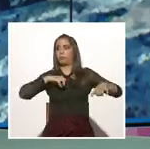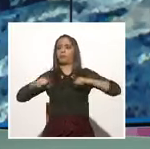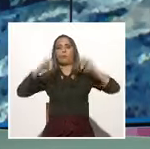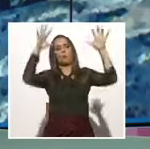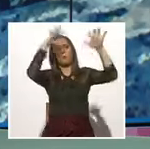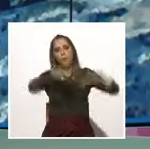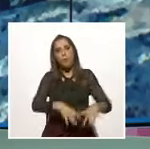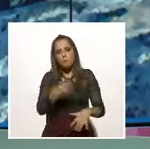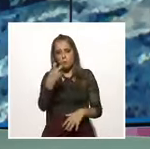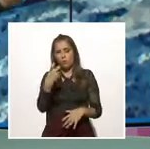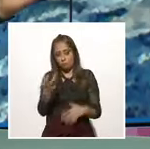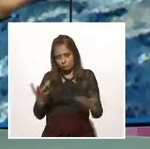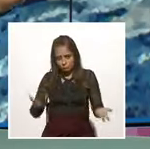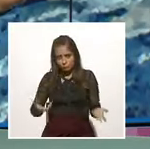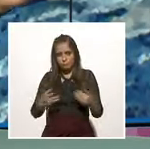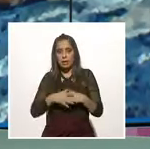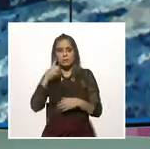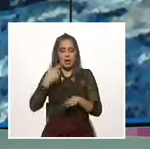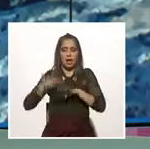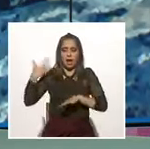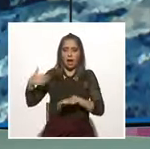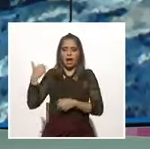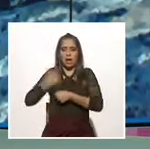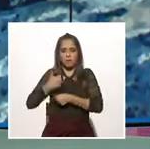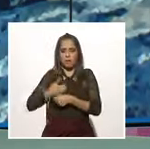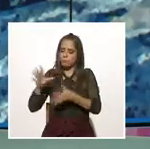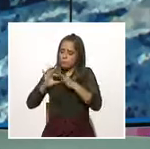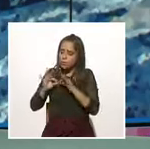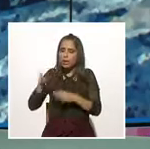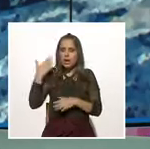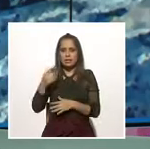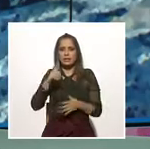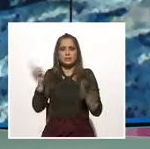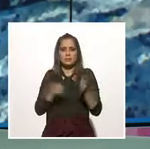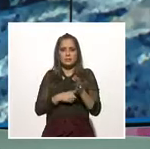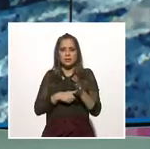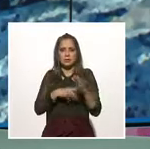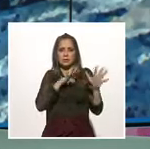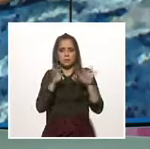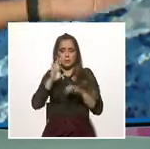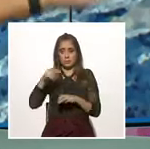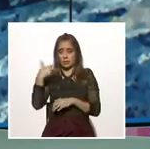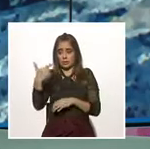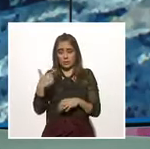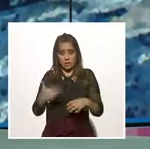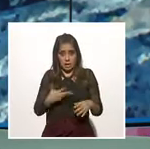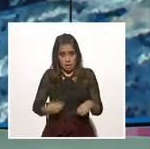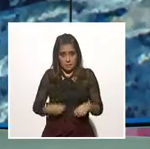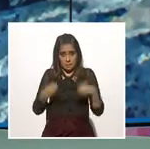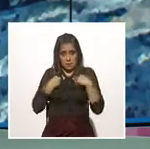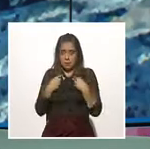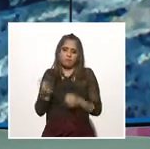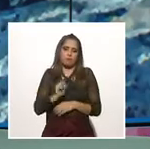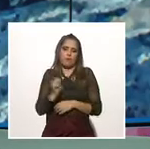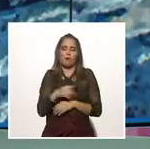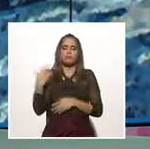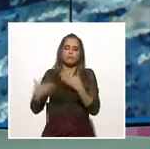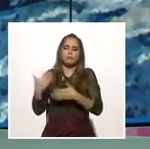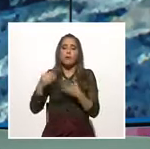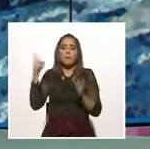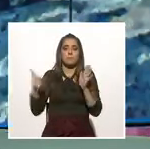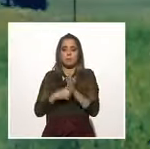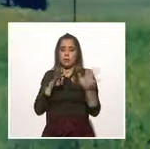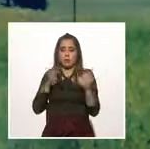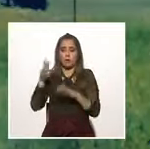a nosotros nos platicaban nuestros abuelos del sismo del 57, ¿de acuerdo? No lo vivimos. Tuvimos que pasar el 85 para entender